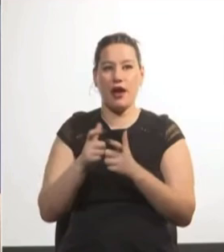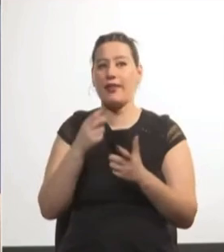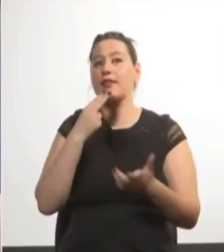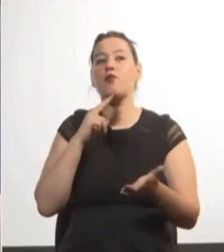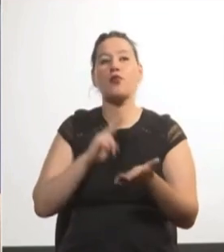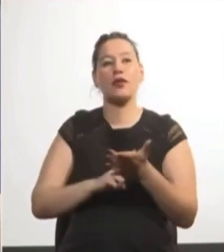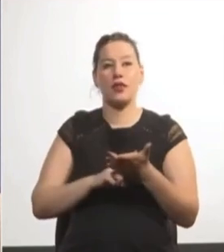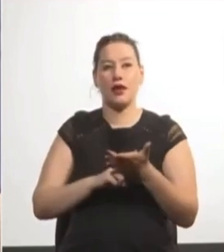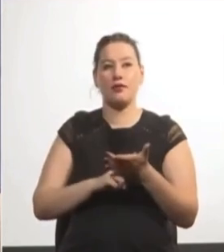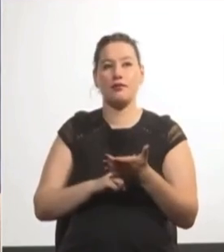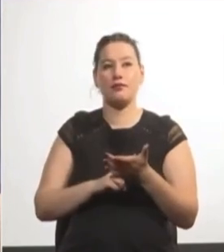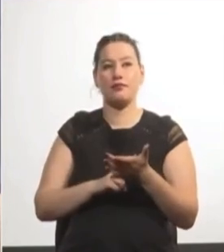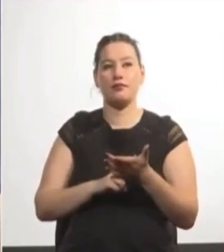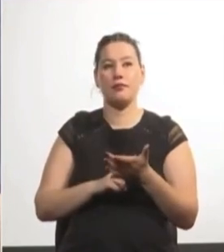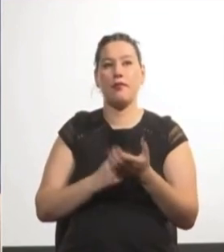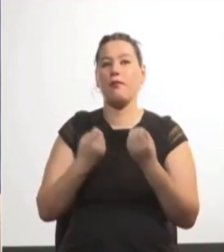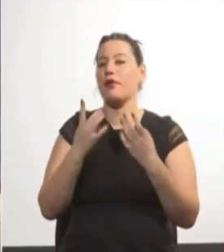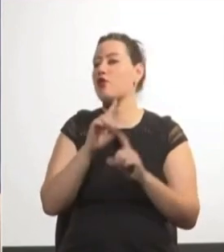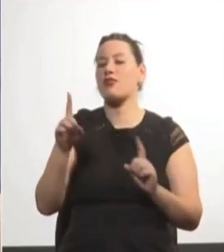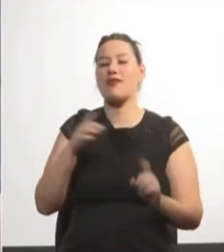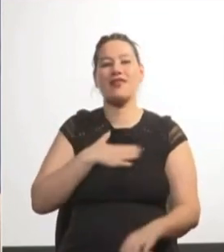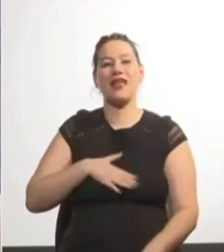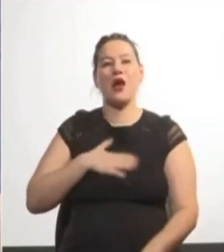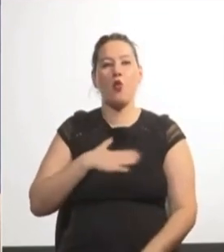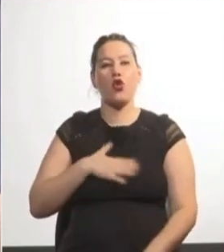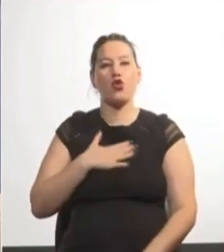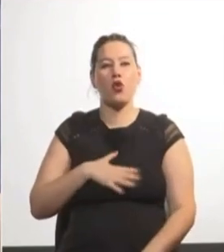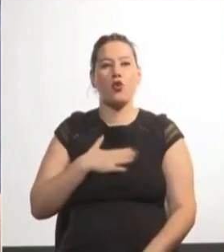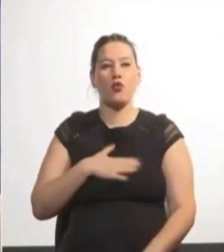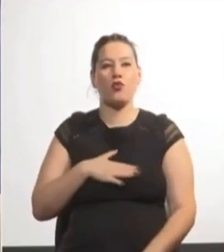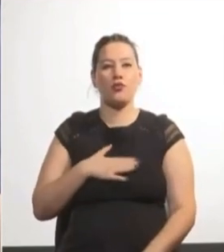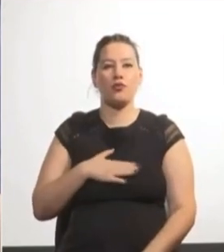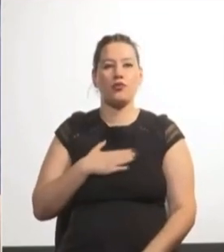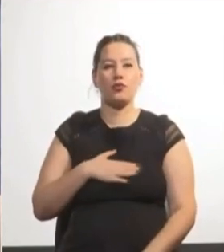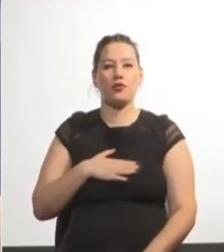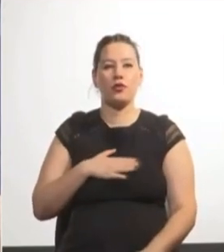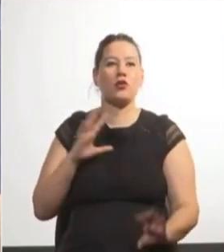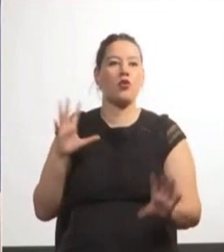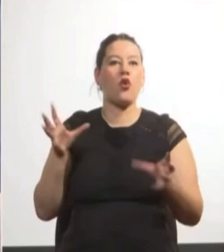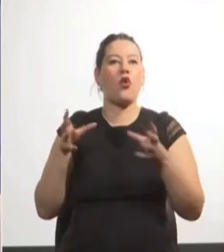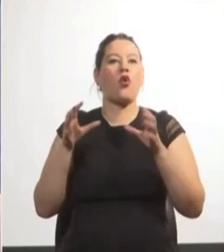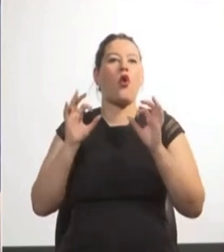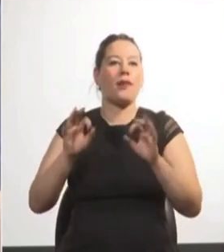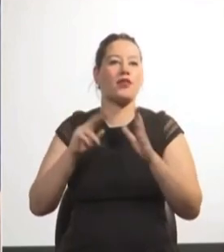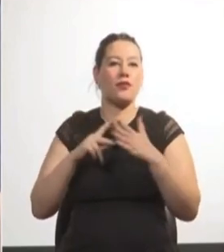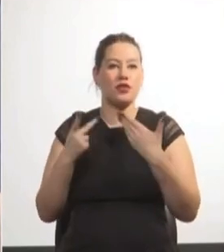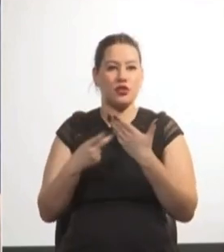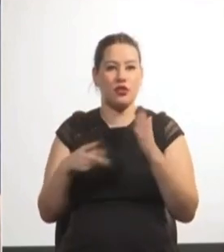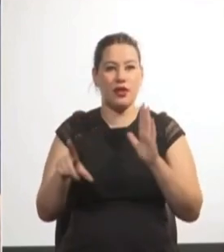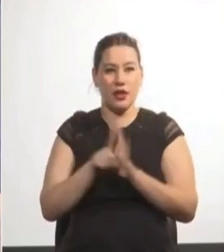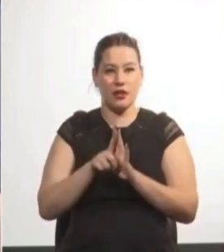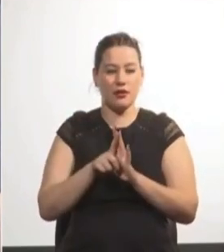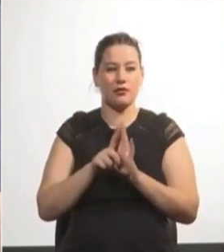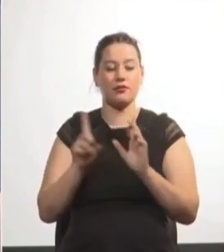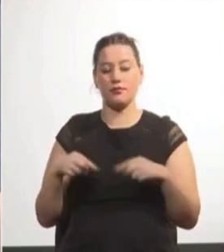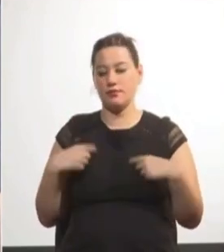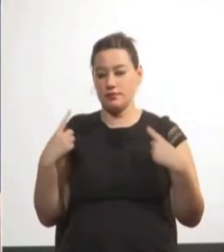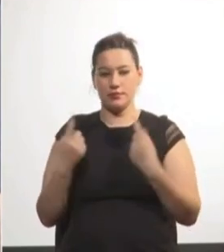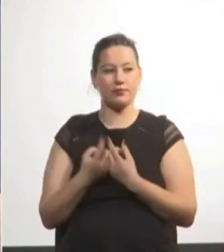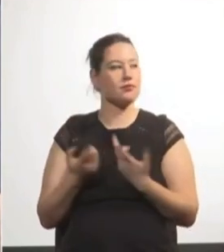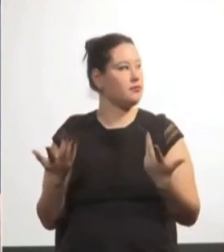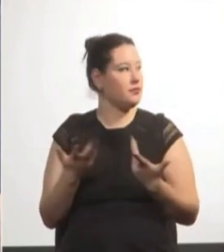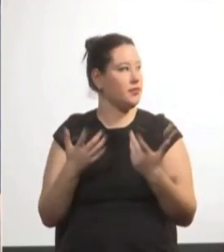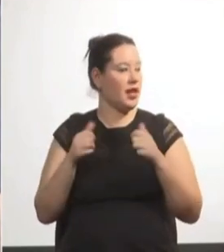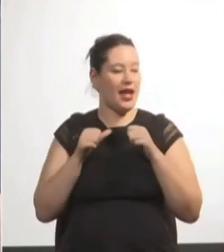a diferencia, porque no estaban de acuerdo con el conjunto del proyecto de ley. Nosotros estamos teniendo una